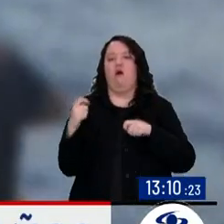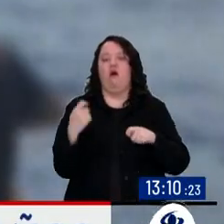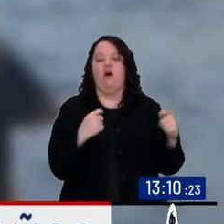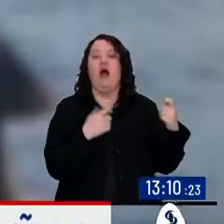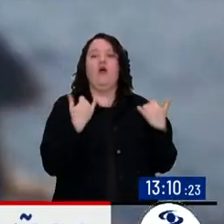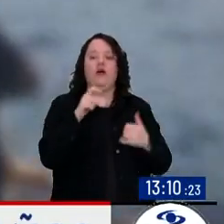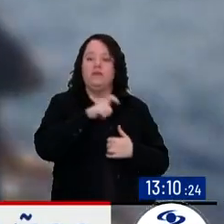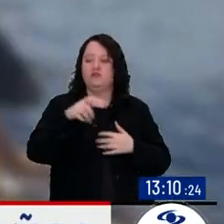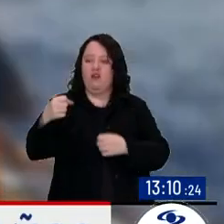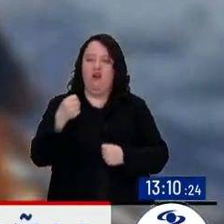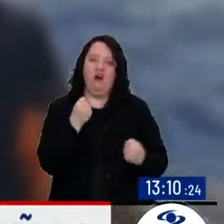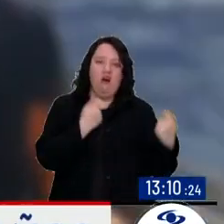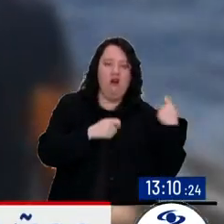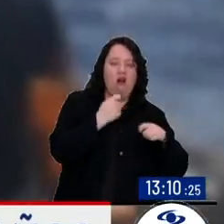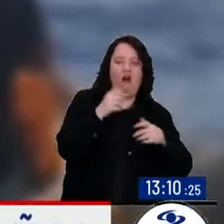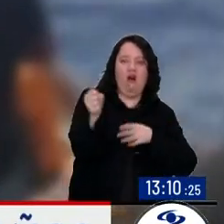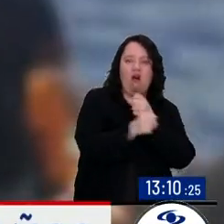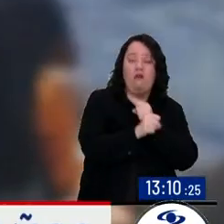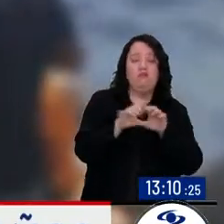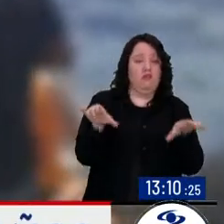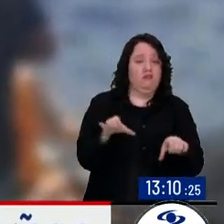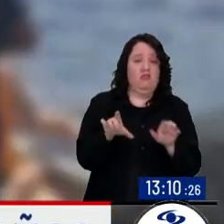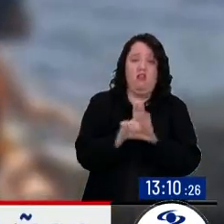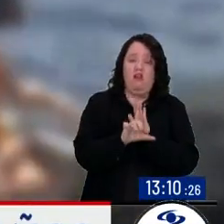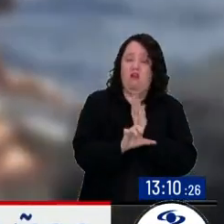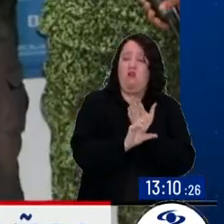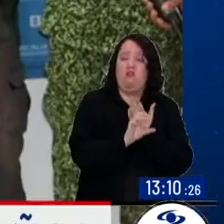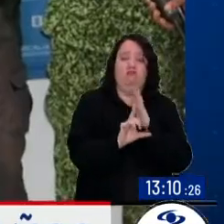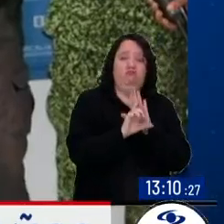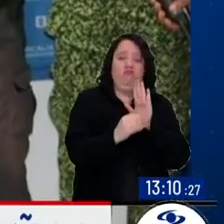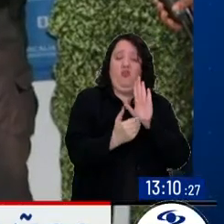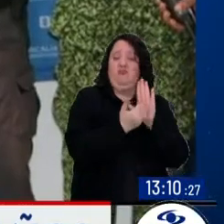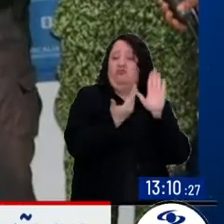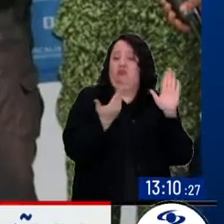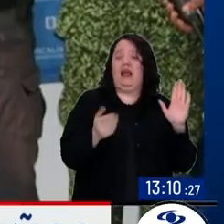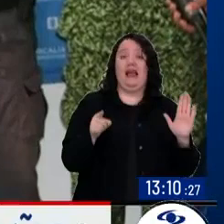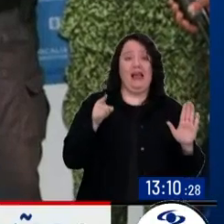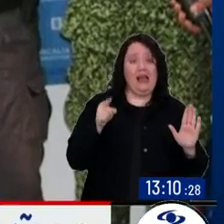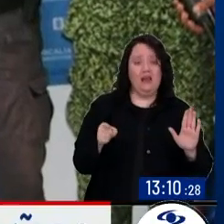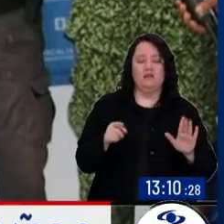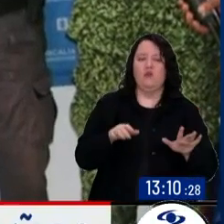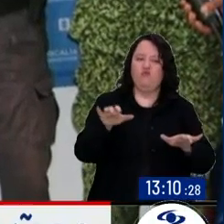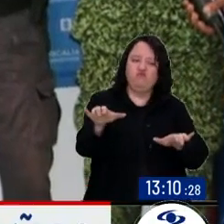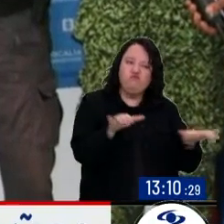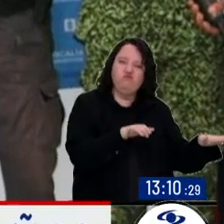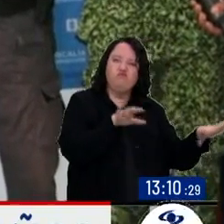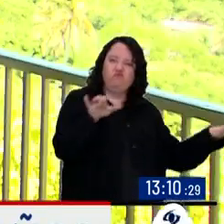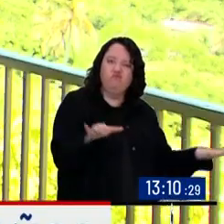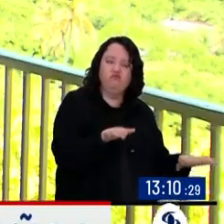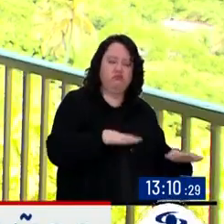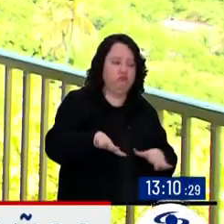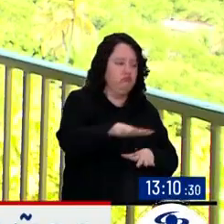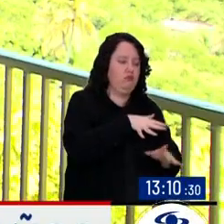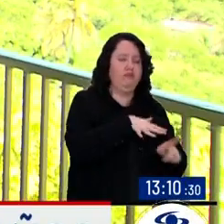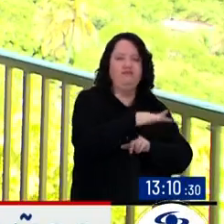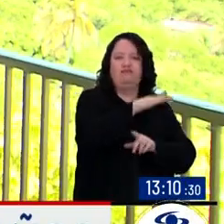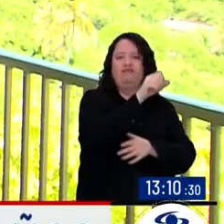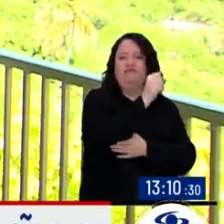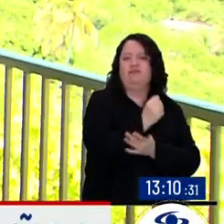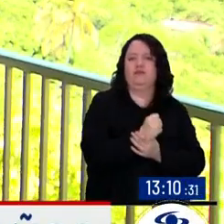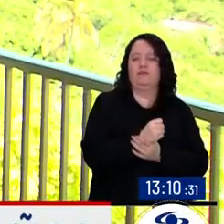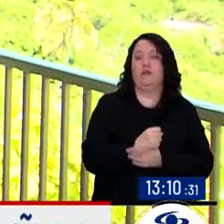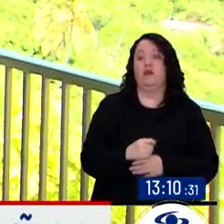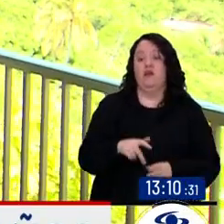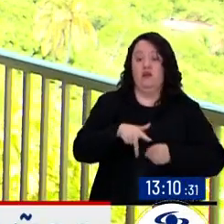de personas. Actividades ilegales que han deteriorado la conducta y el comportamiento de nuestros habitantes. ¿Incluso el